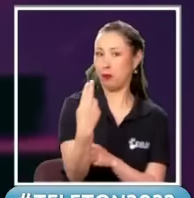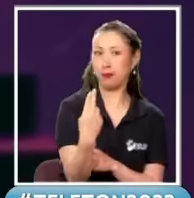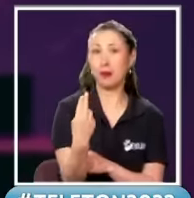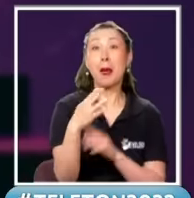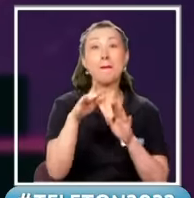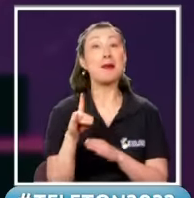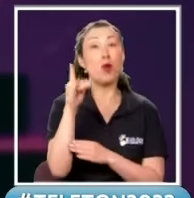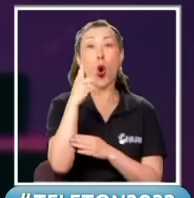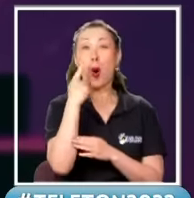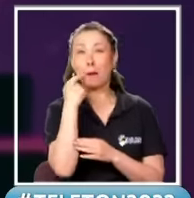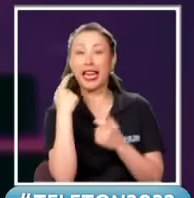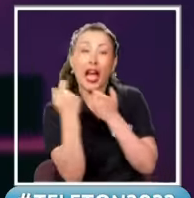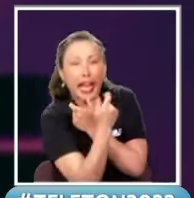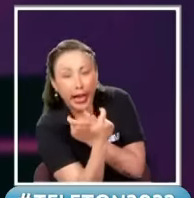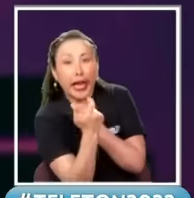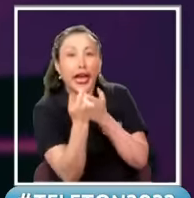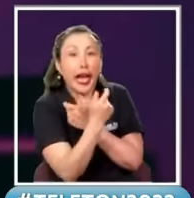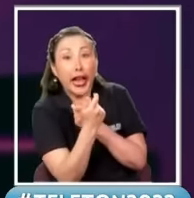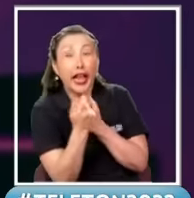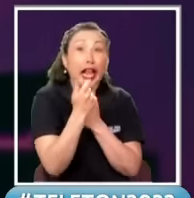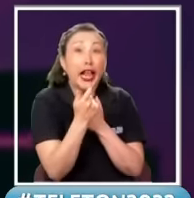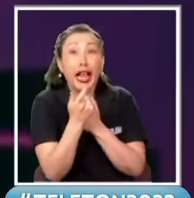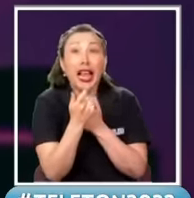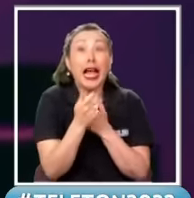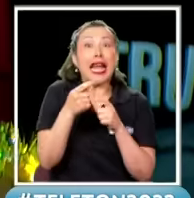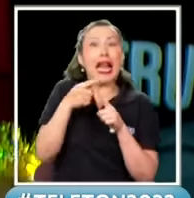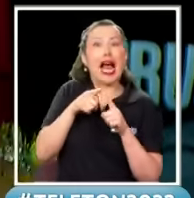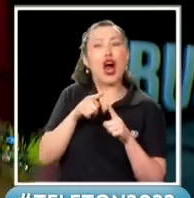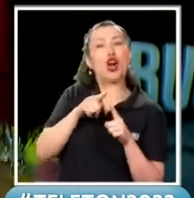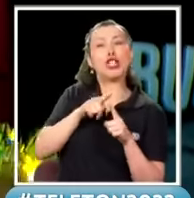Pancho Saavedra y María Luisa